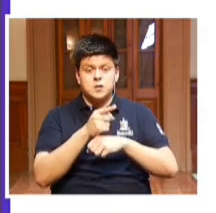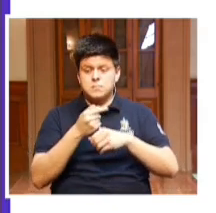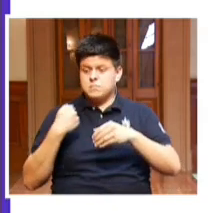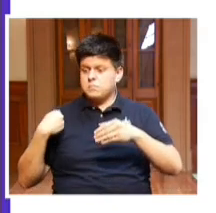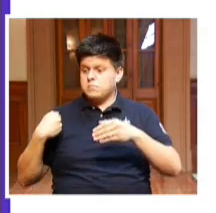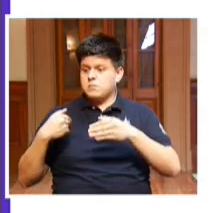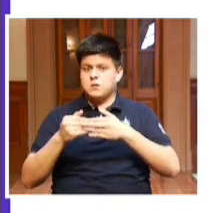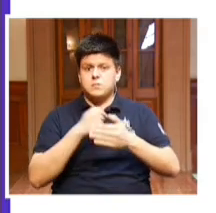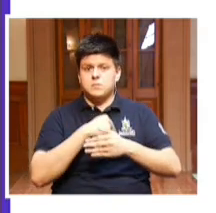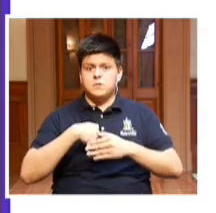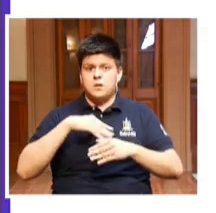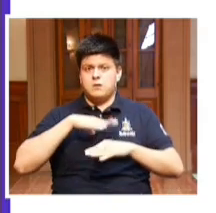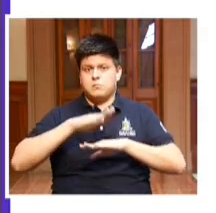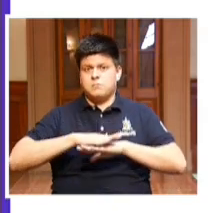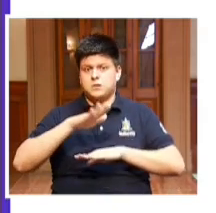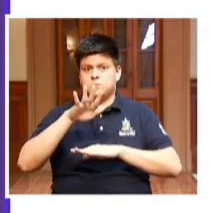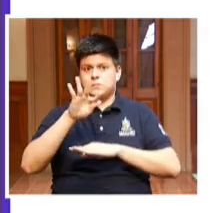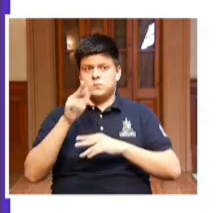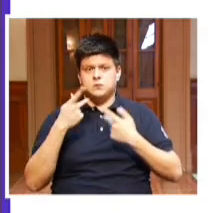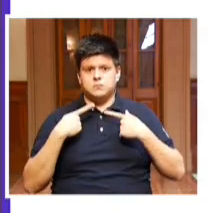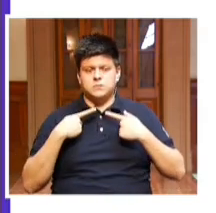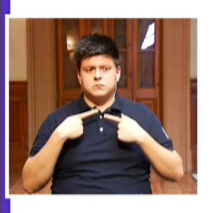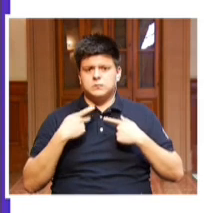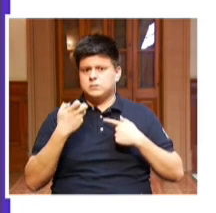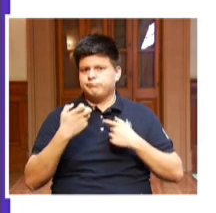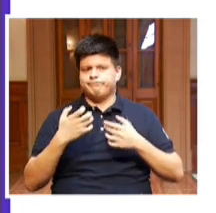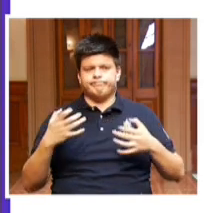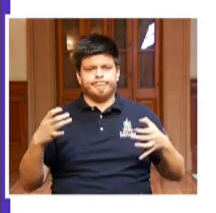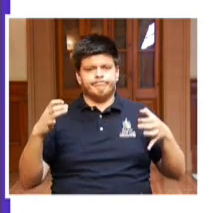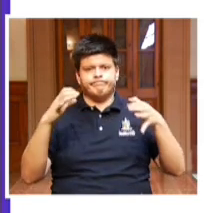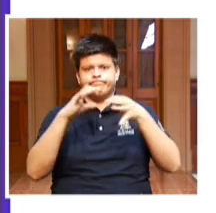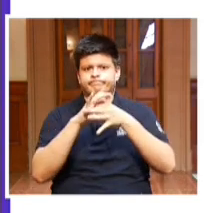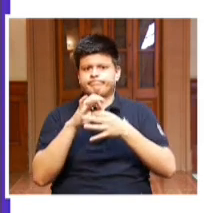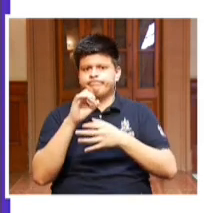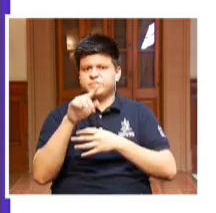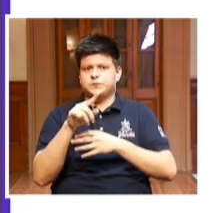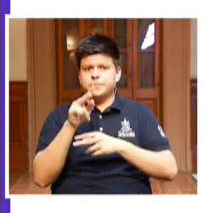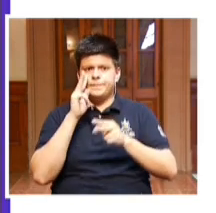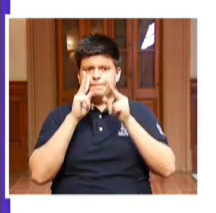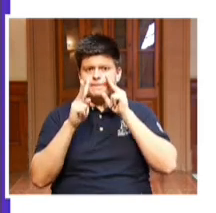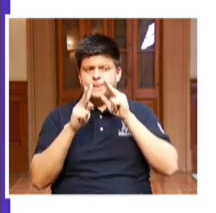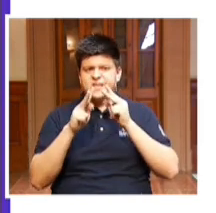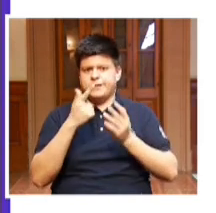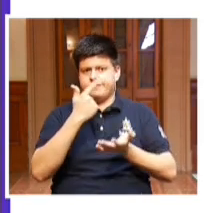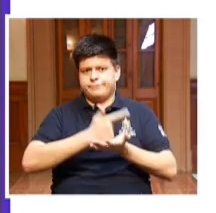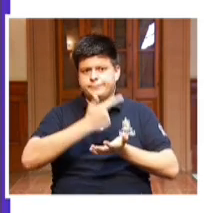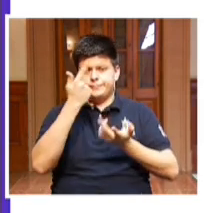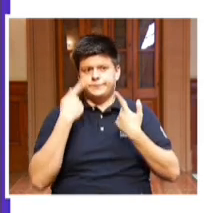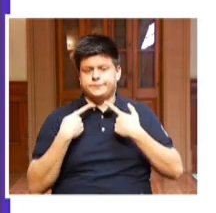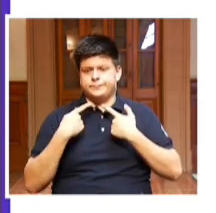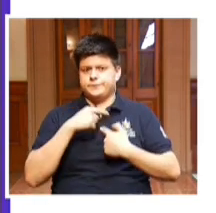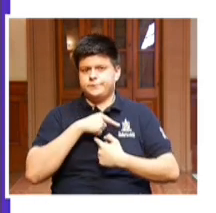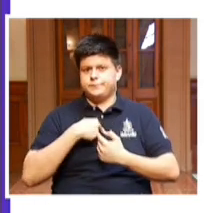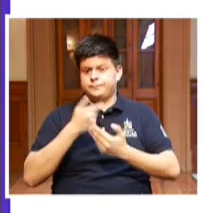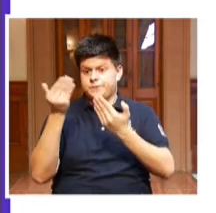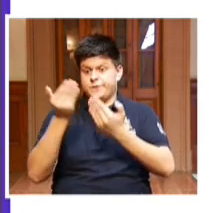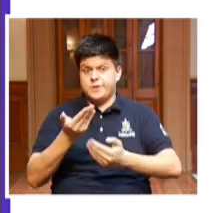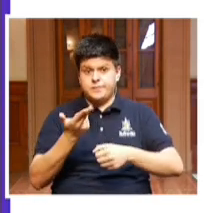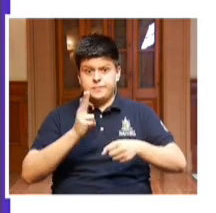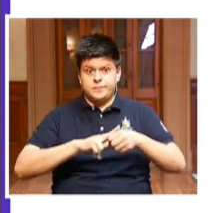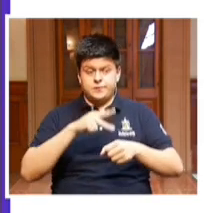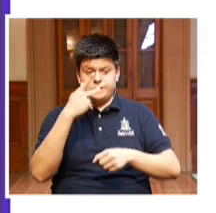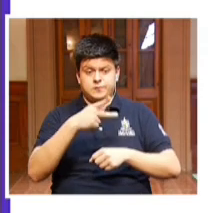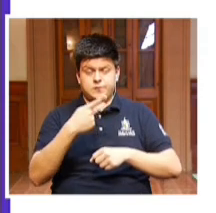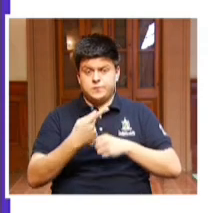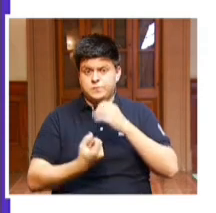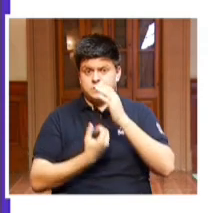40 defunciones. Esto está directamente relacionado con la severidad de los casos que estamos atendiendo en los hospitales de Nuevo